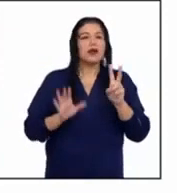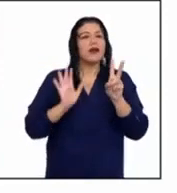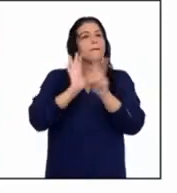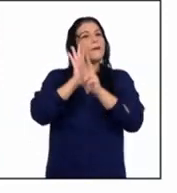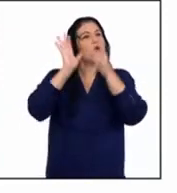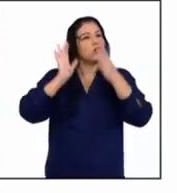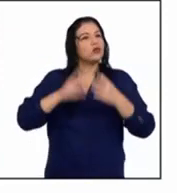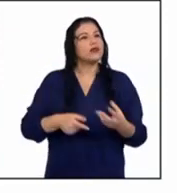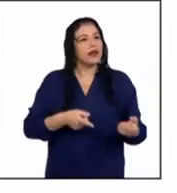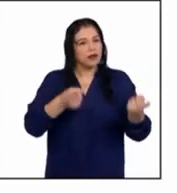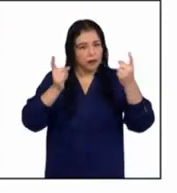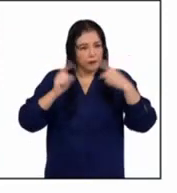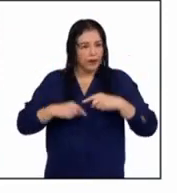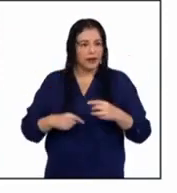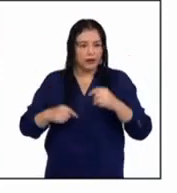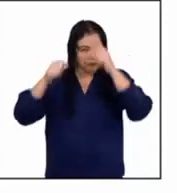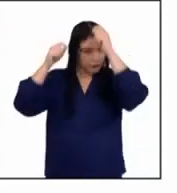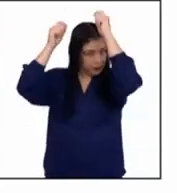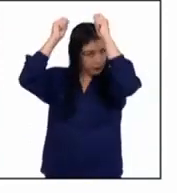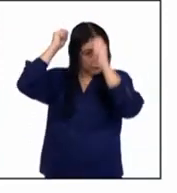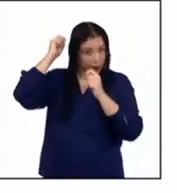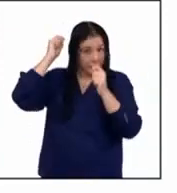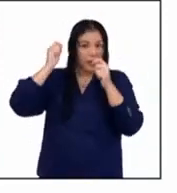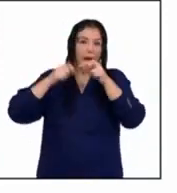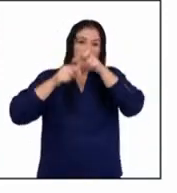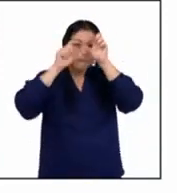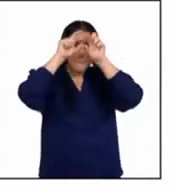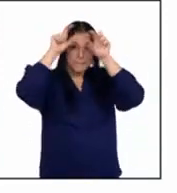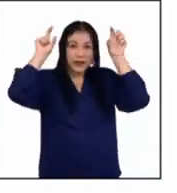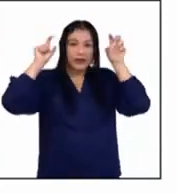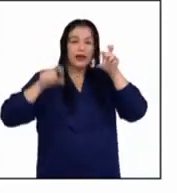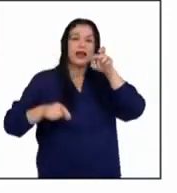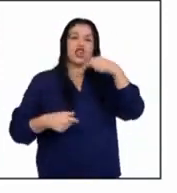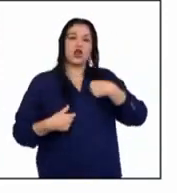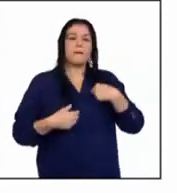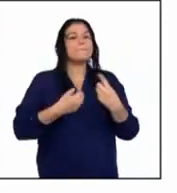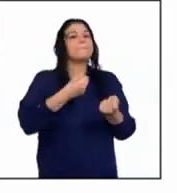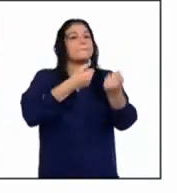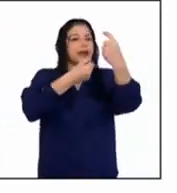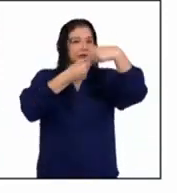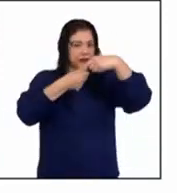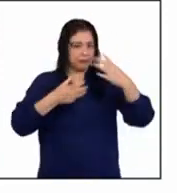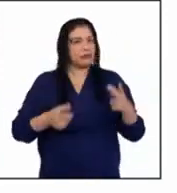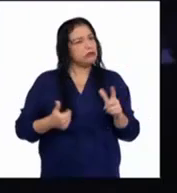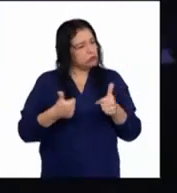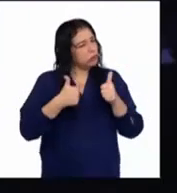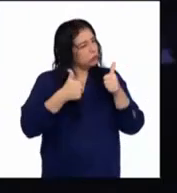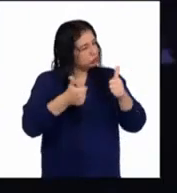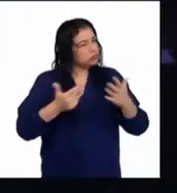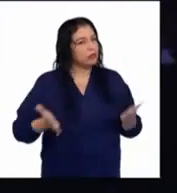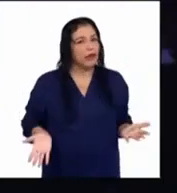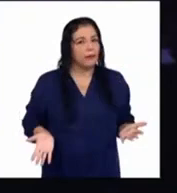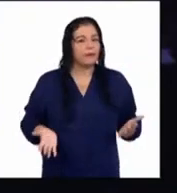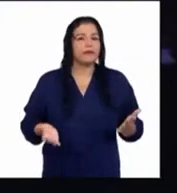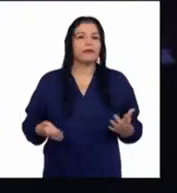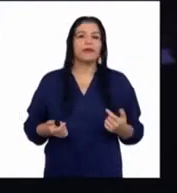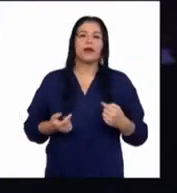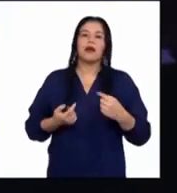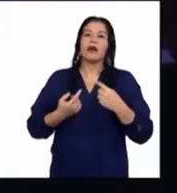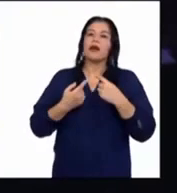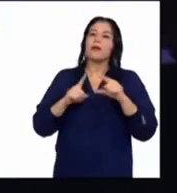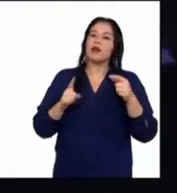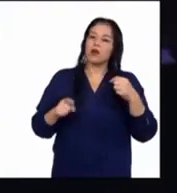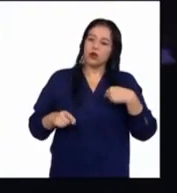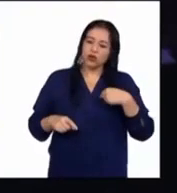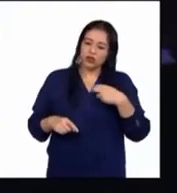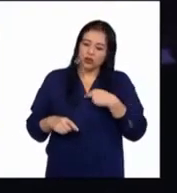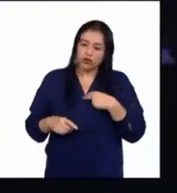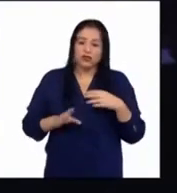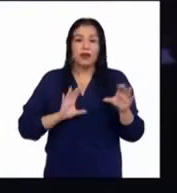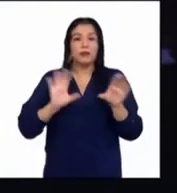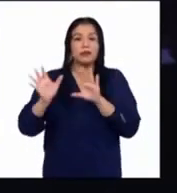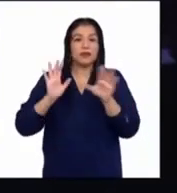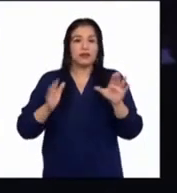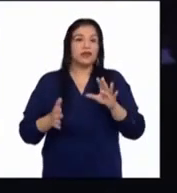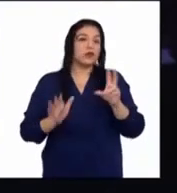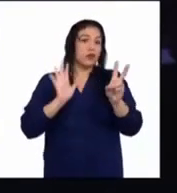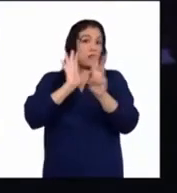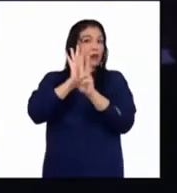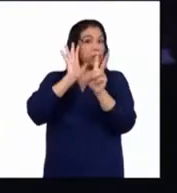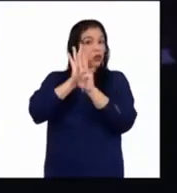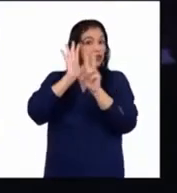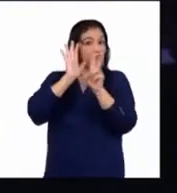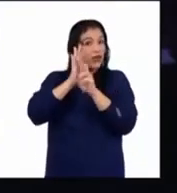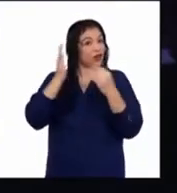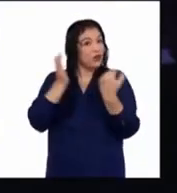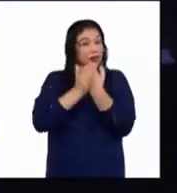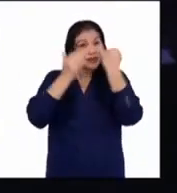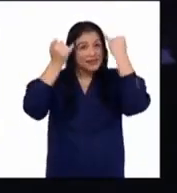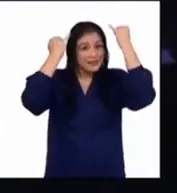viene, trae una gorra que dice participante. Y eso funciona bien. lo que nosotros estábamos haciendo con el voluntariado